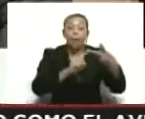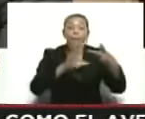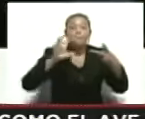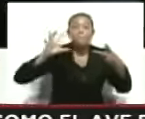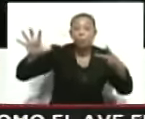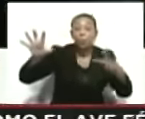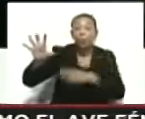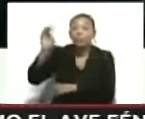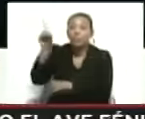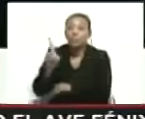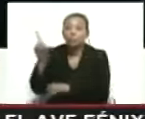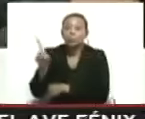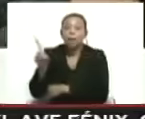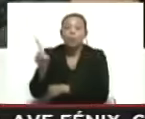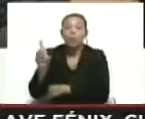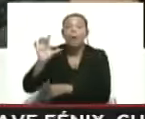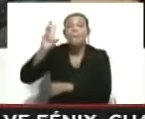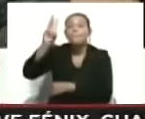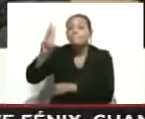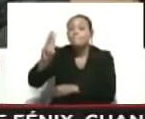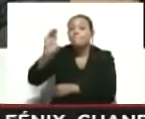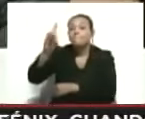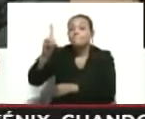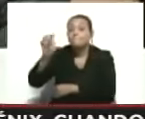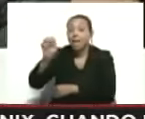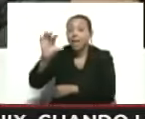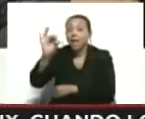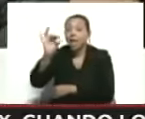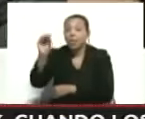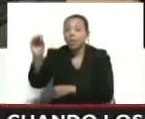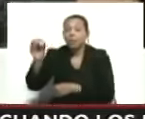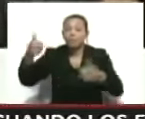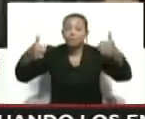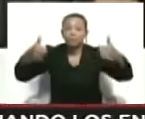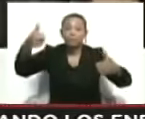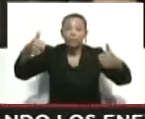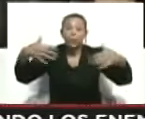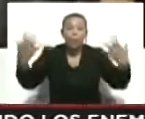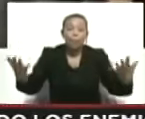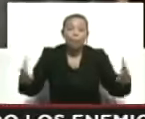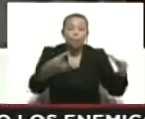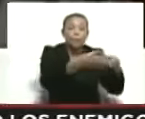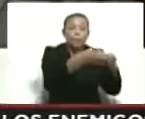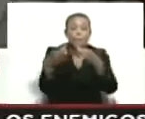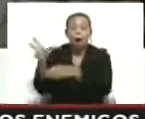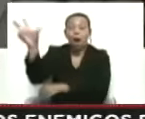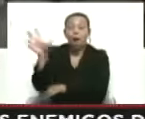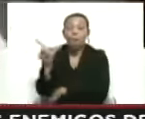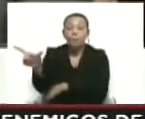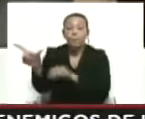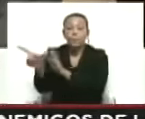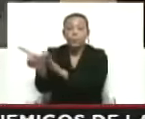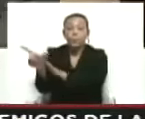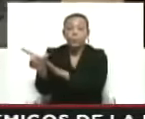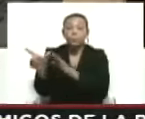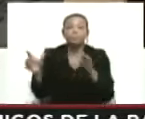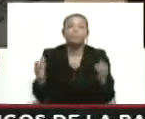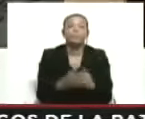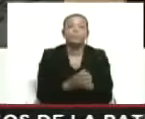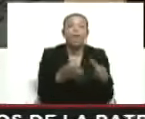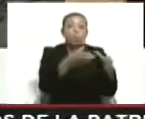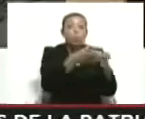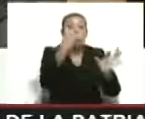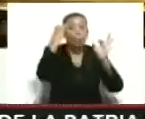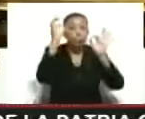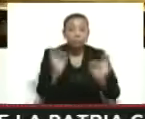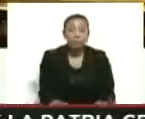patria, el diputado Pedro Infante Aparicio. Es todo, ciudadano director de debate. Gracias, secretario accidental. En